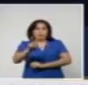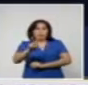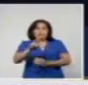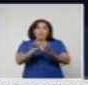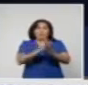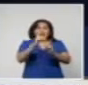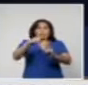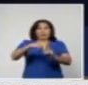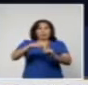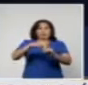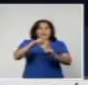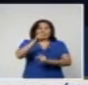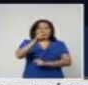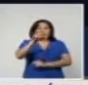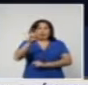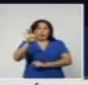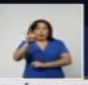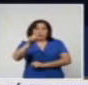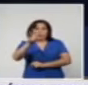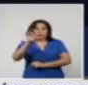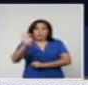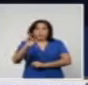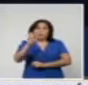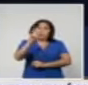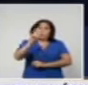Matanzas, 228. De Villa Clara,